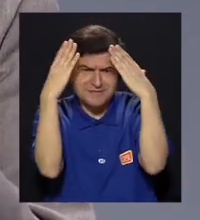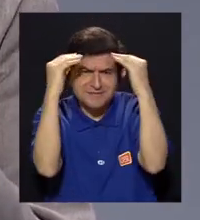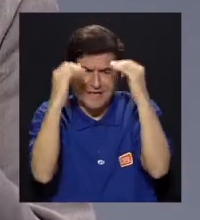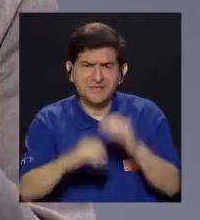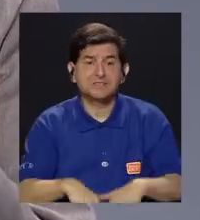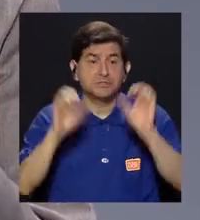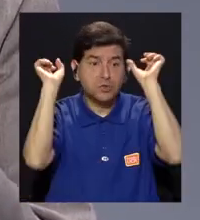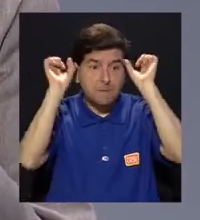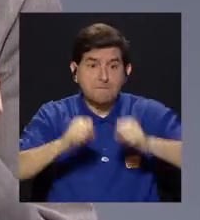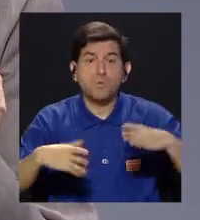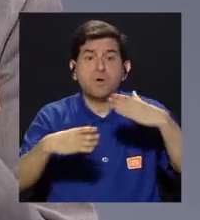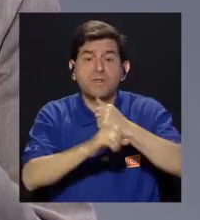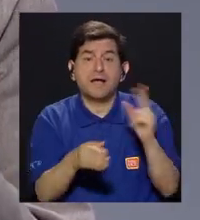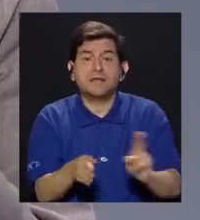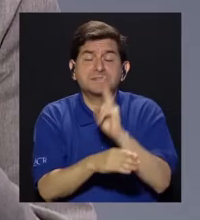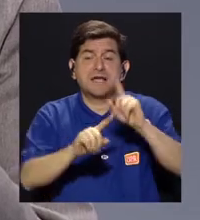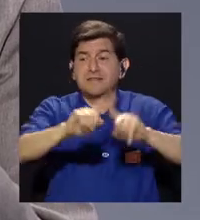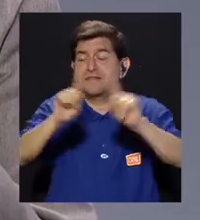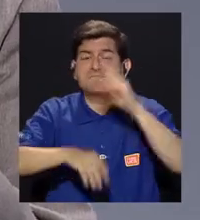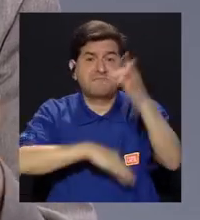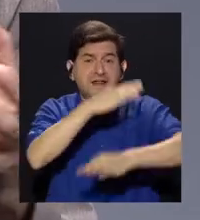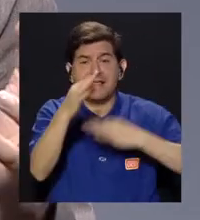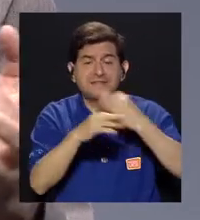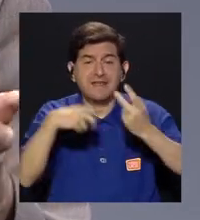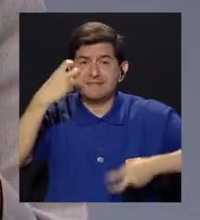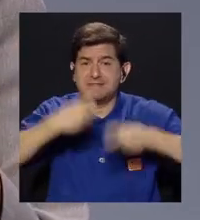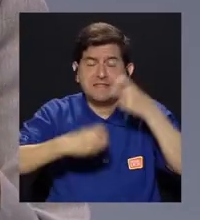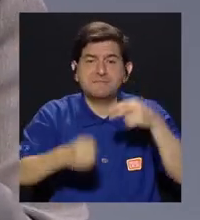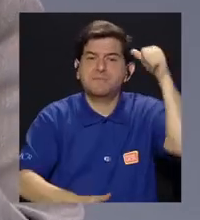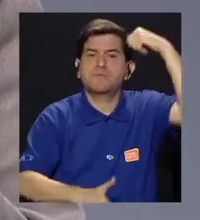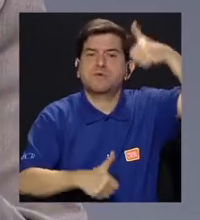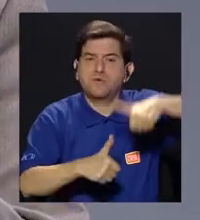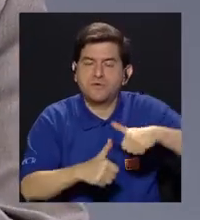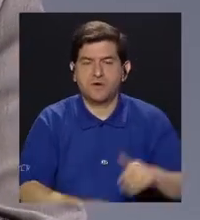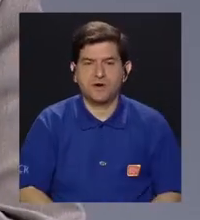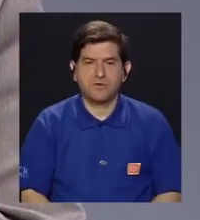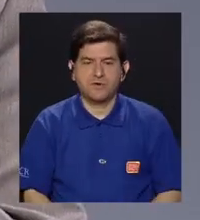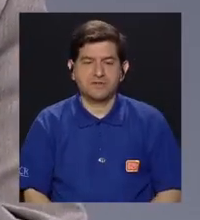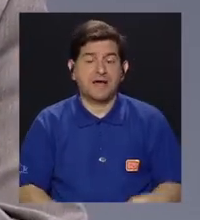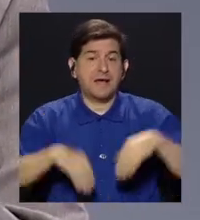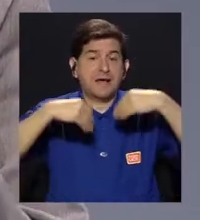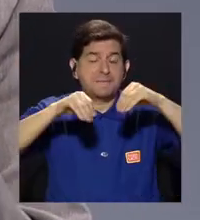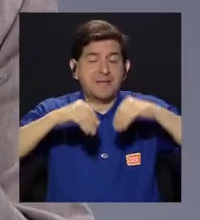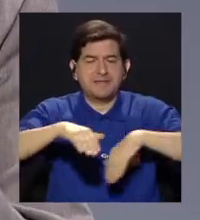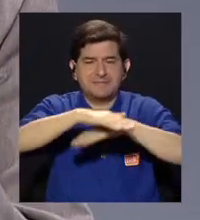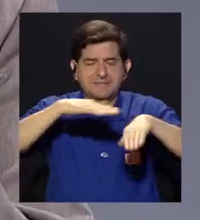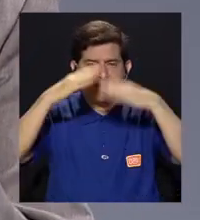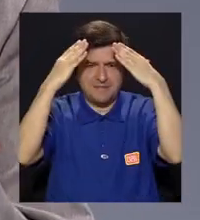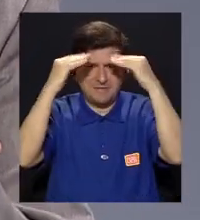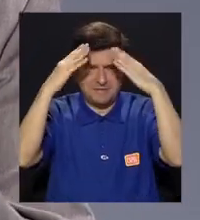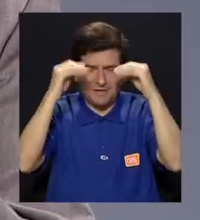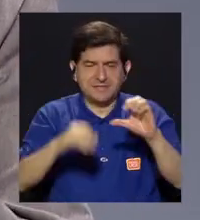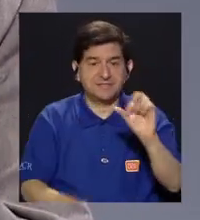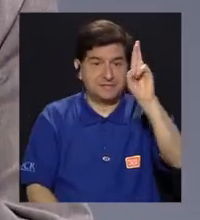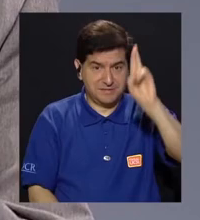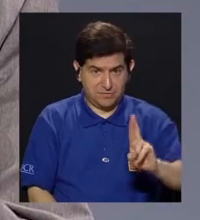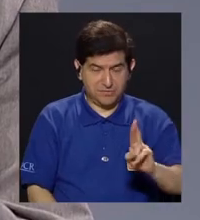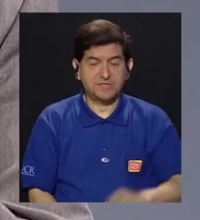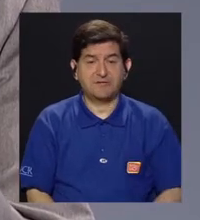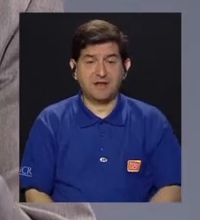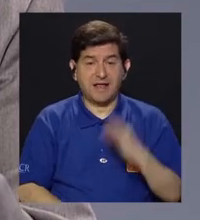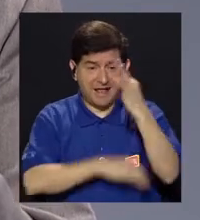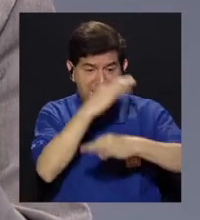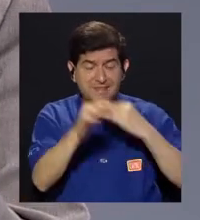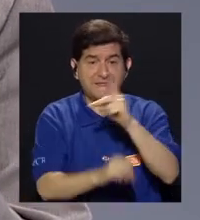estas a estas informaciones pueden hacer uso para diferentes tipos de delitos tomando en cuenta que la base la venta de bases de datos en costa rica